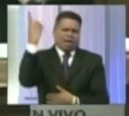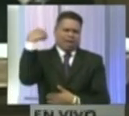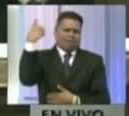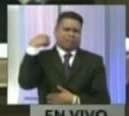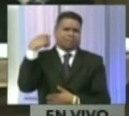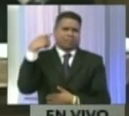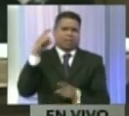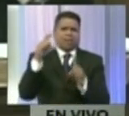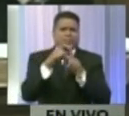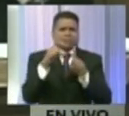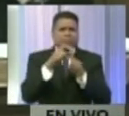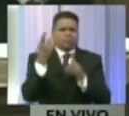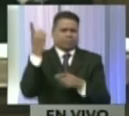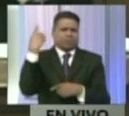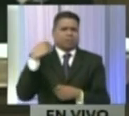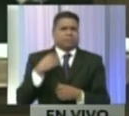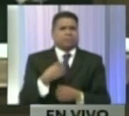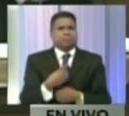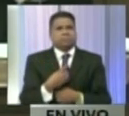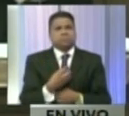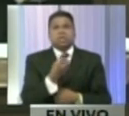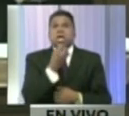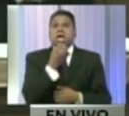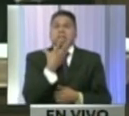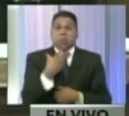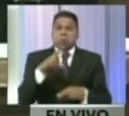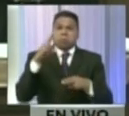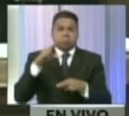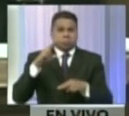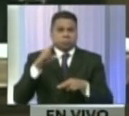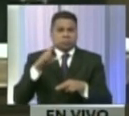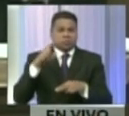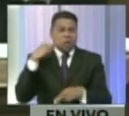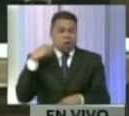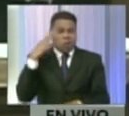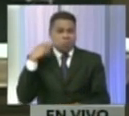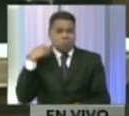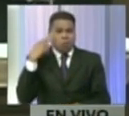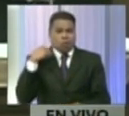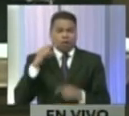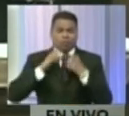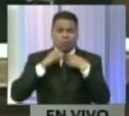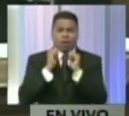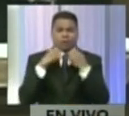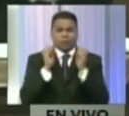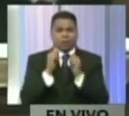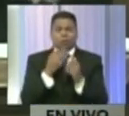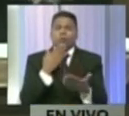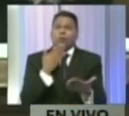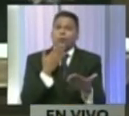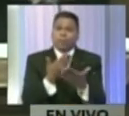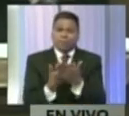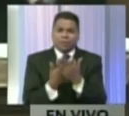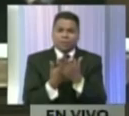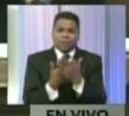Ramos Alú, y él dijo, bien bueno que ganó al negro Aristóbulo, para que sepa que no es lo mismo pedir agua que dar